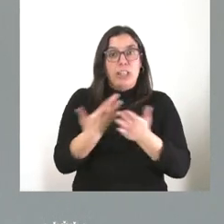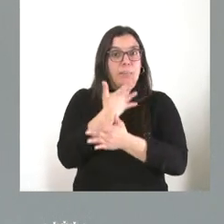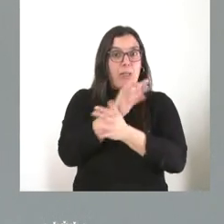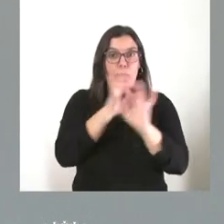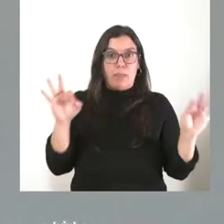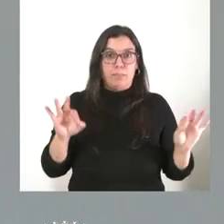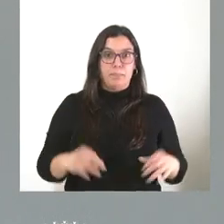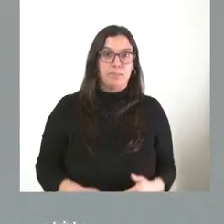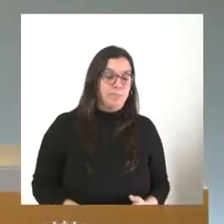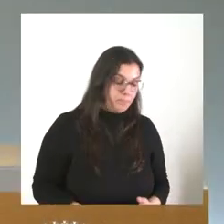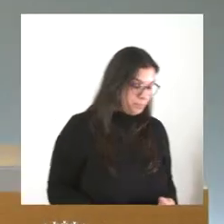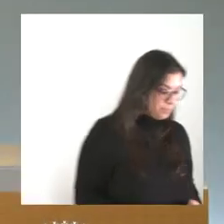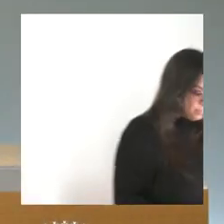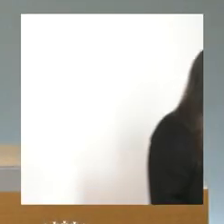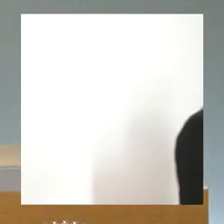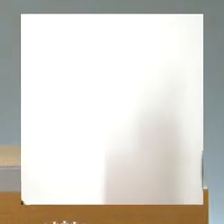explicado